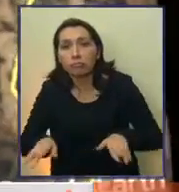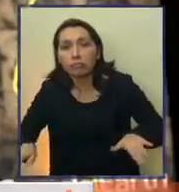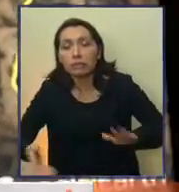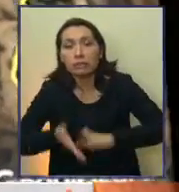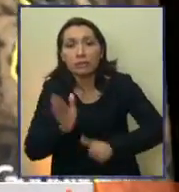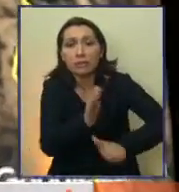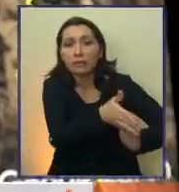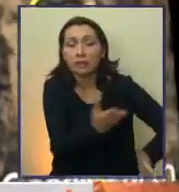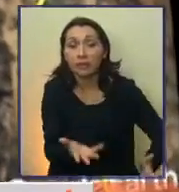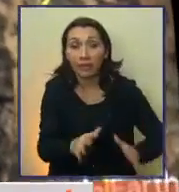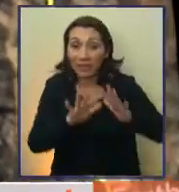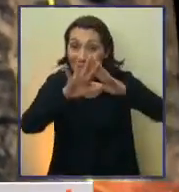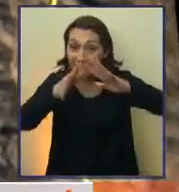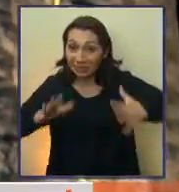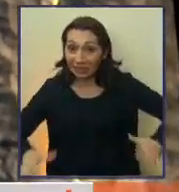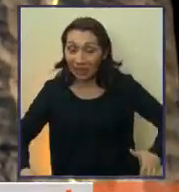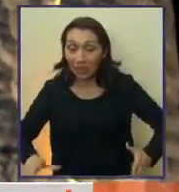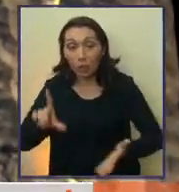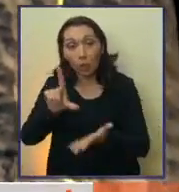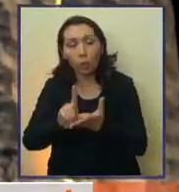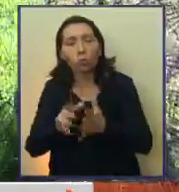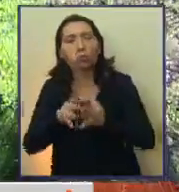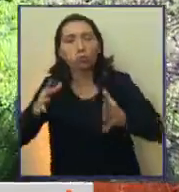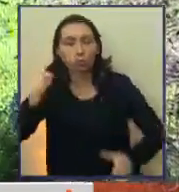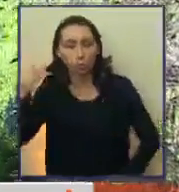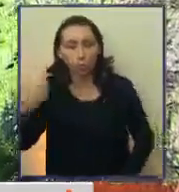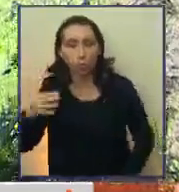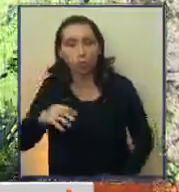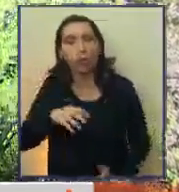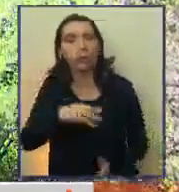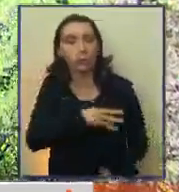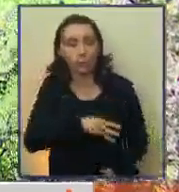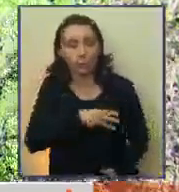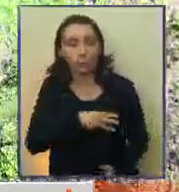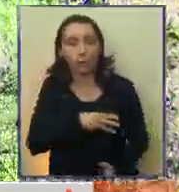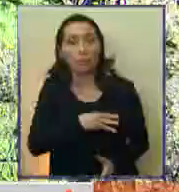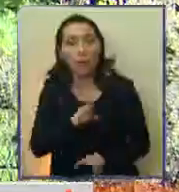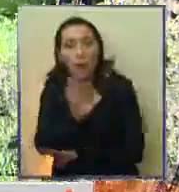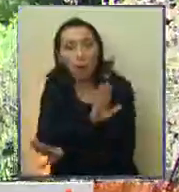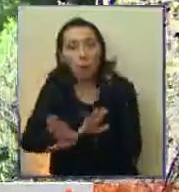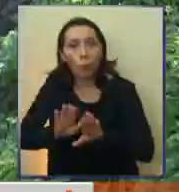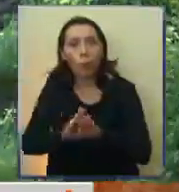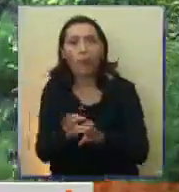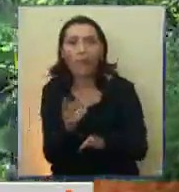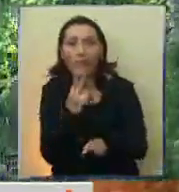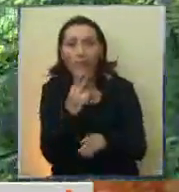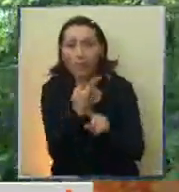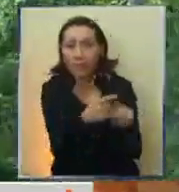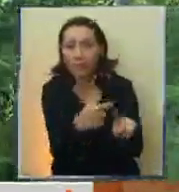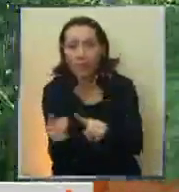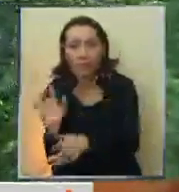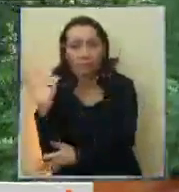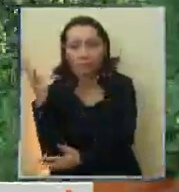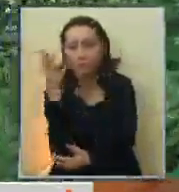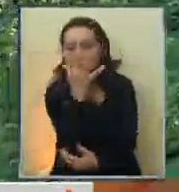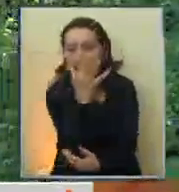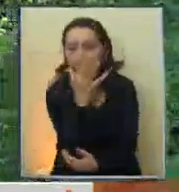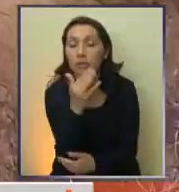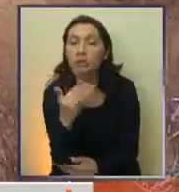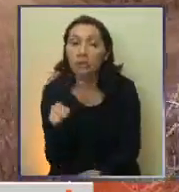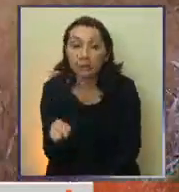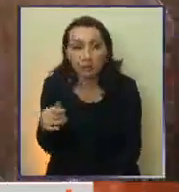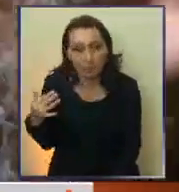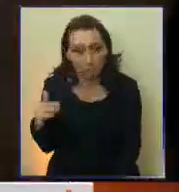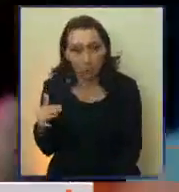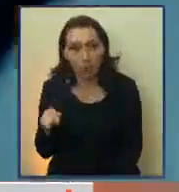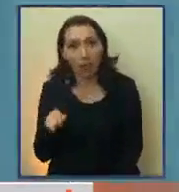el cerro manquehue es una de las zonas más importantes en la región metropolitana para la conservación de la biodiversidad por eso su importancia